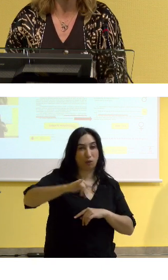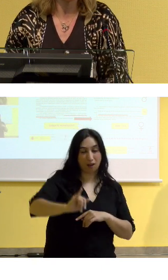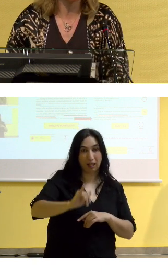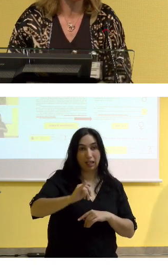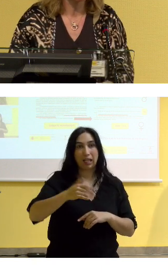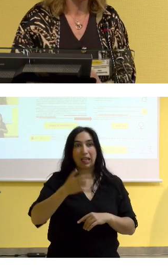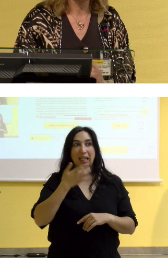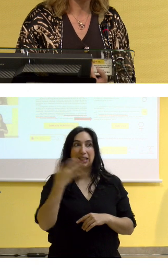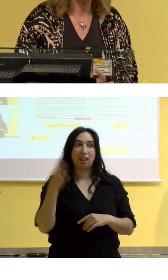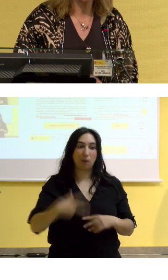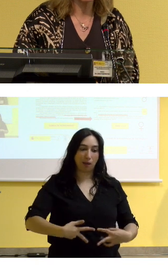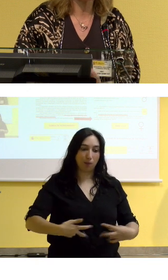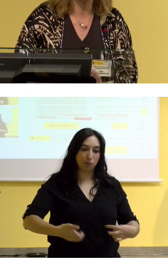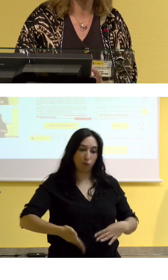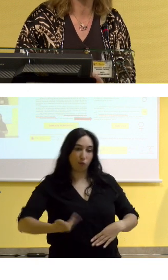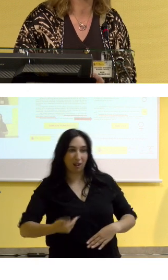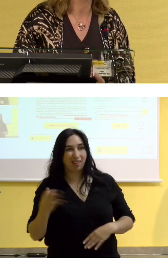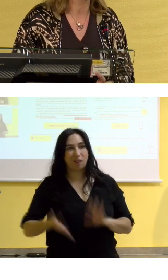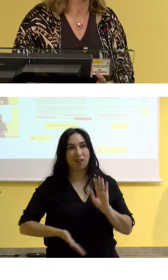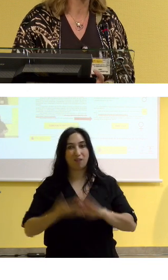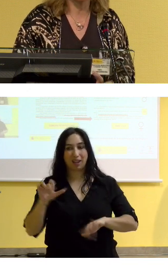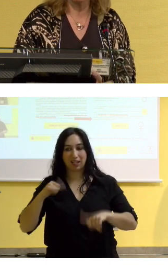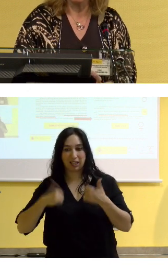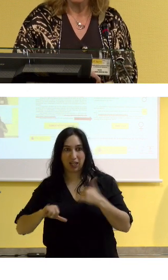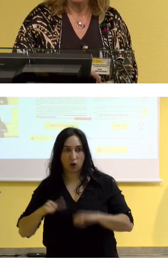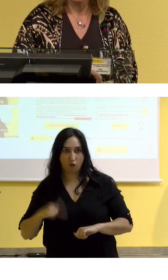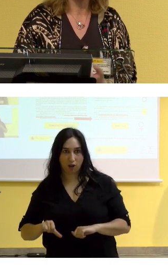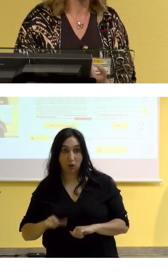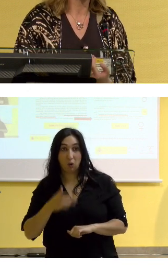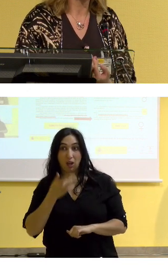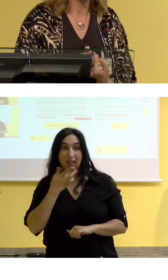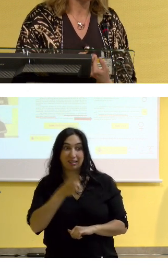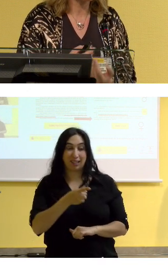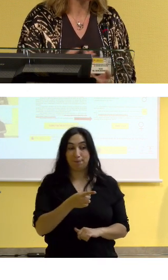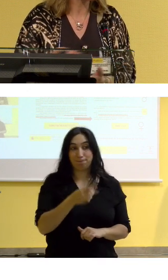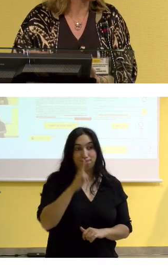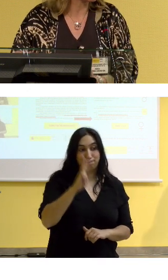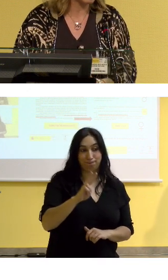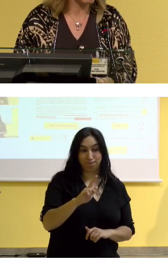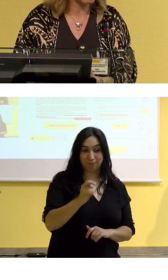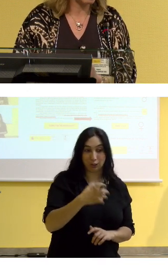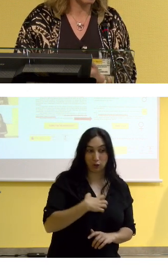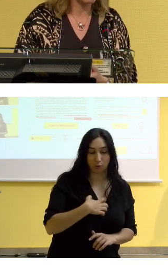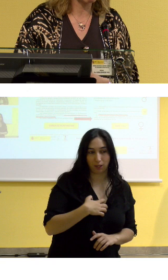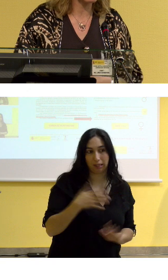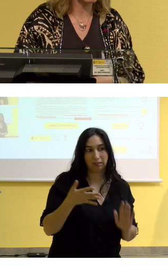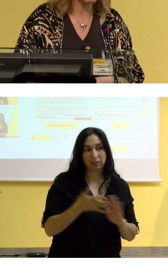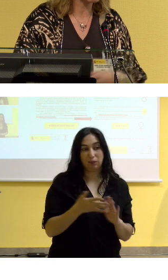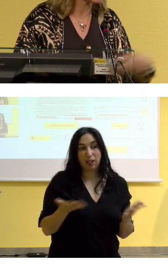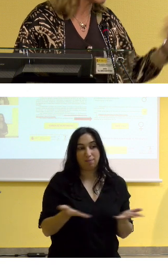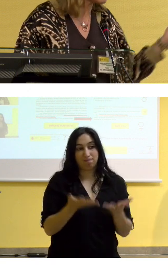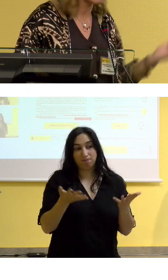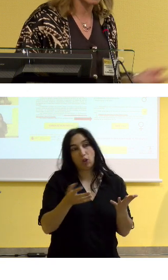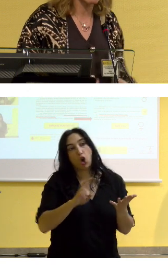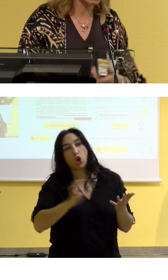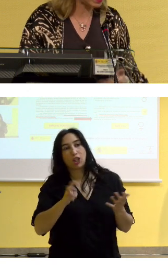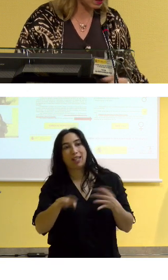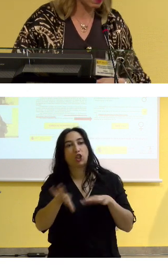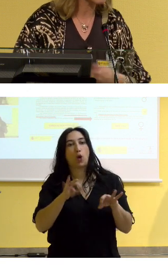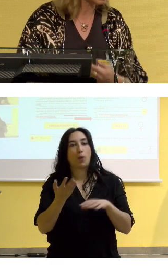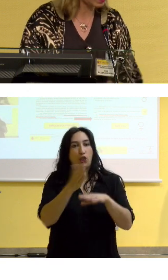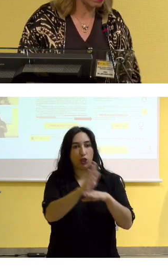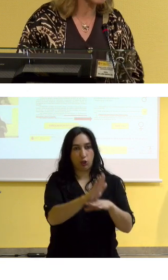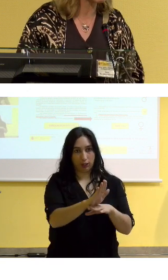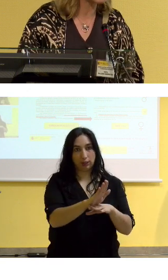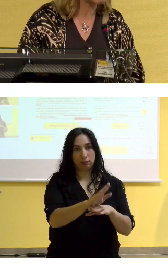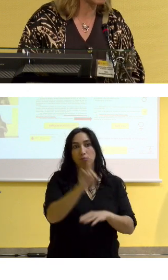un quirófano y en esa mujer no hay posibilidades de éxito, lo que hay que hacer es no demorar y plantearle otras opciones que vais a